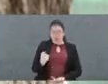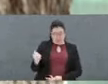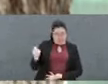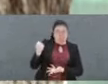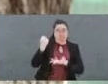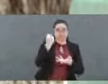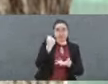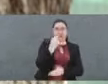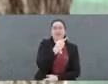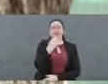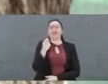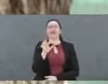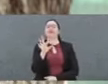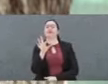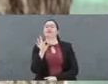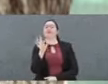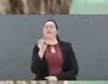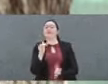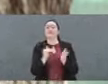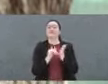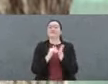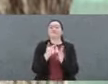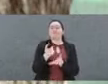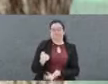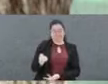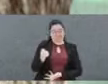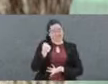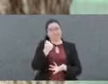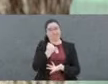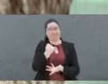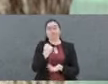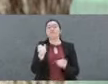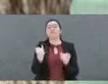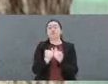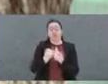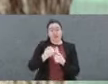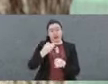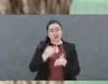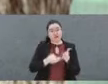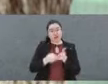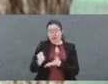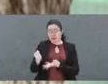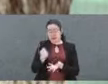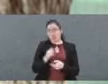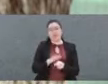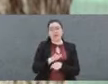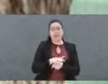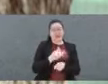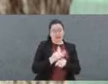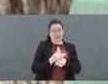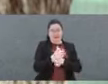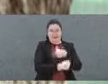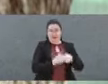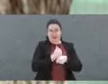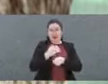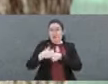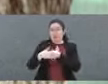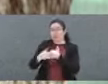pesos y estamos invirtiendo todavía una cantidad más o menos similar entre este y el próximo